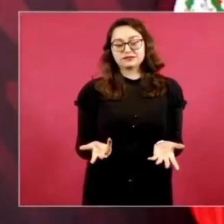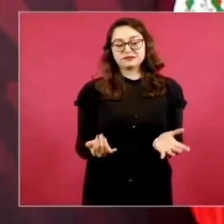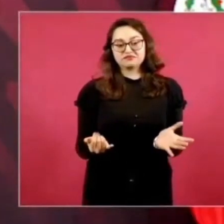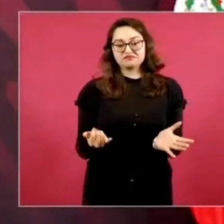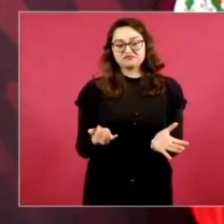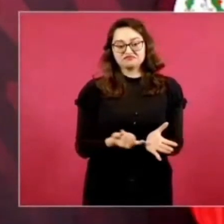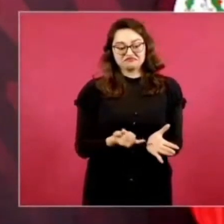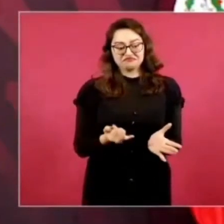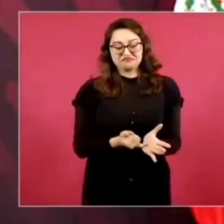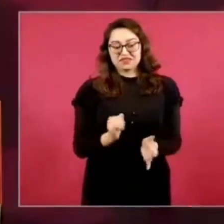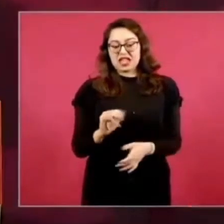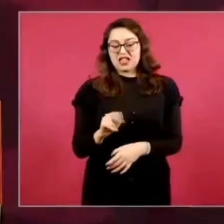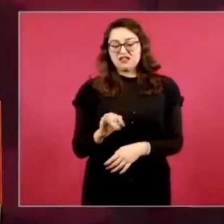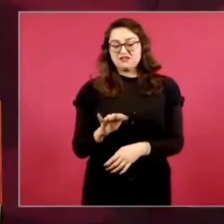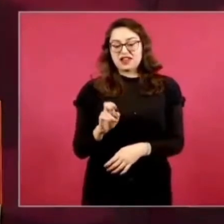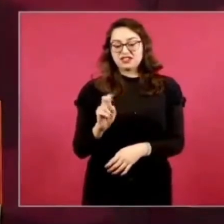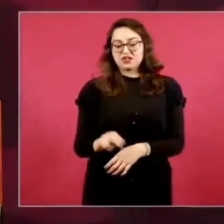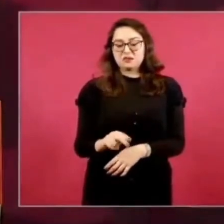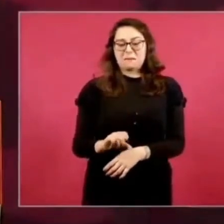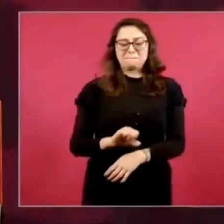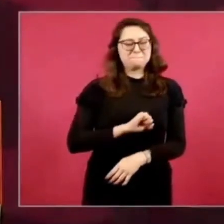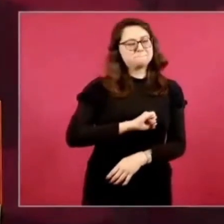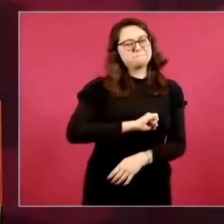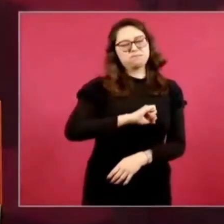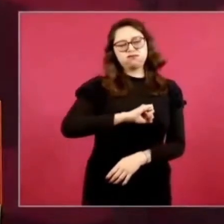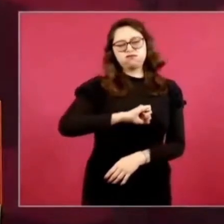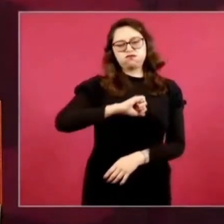del precio de los alimentos, si están